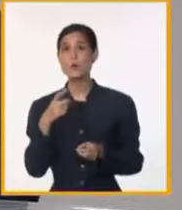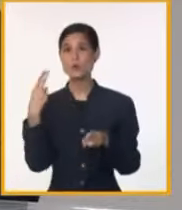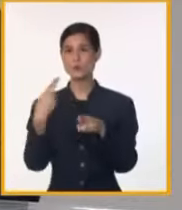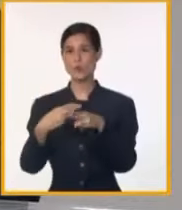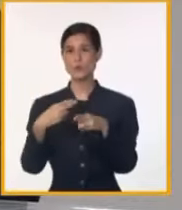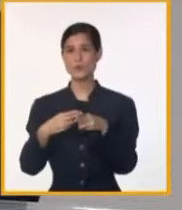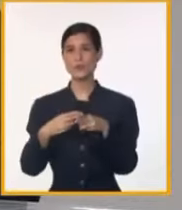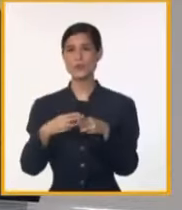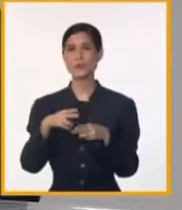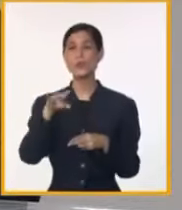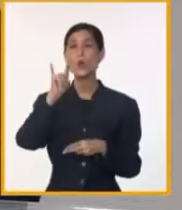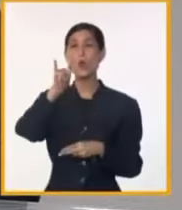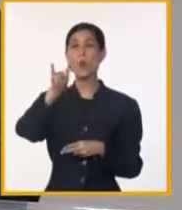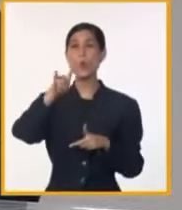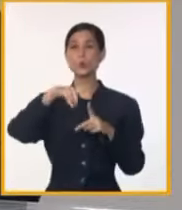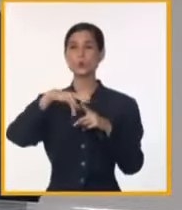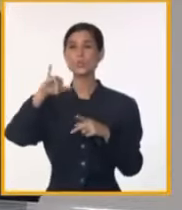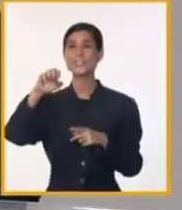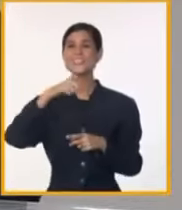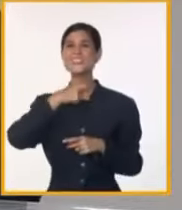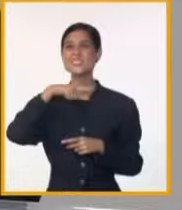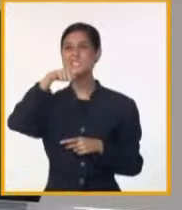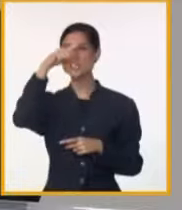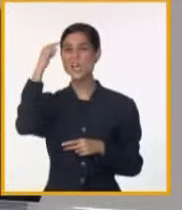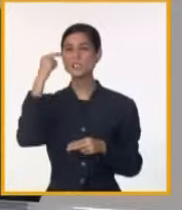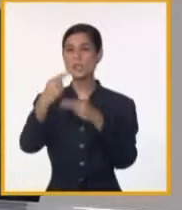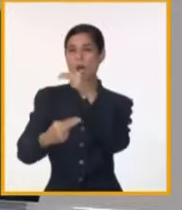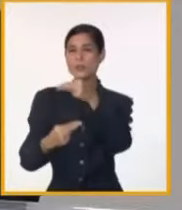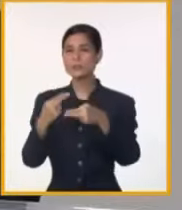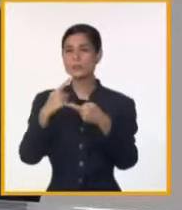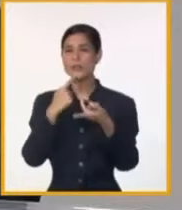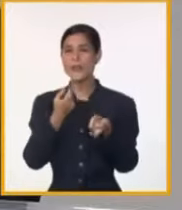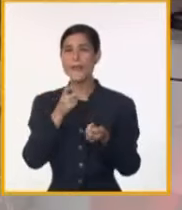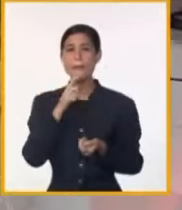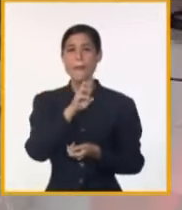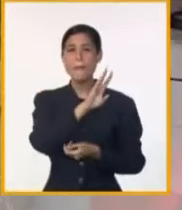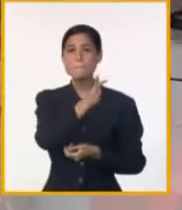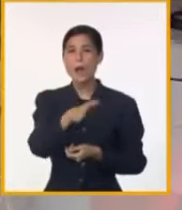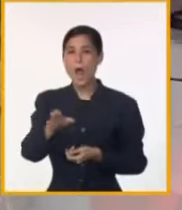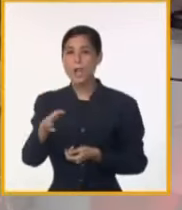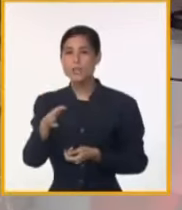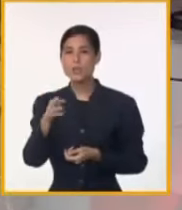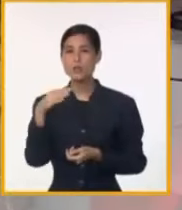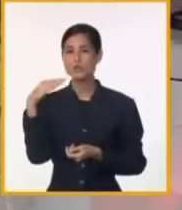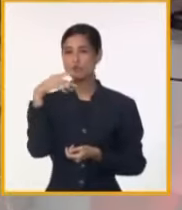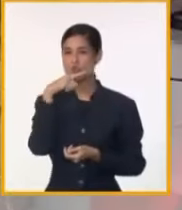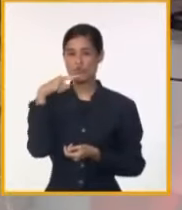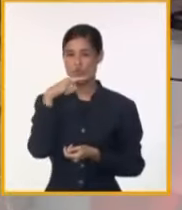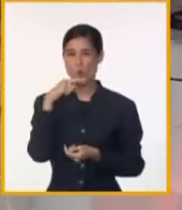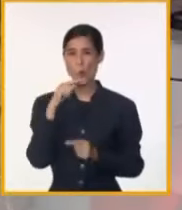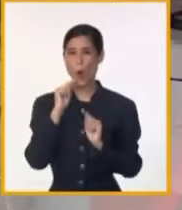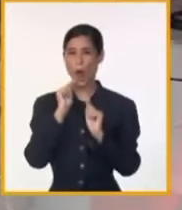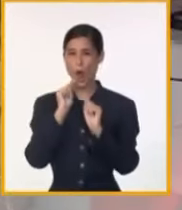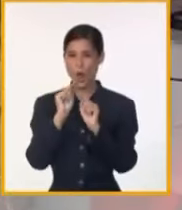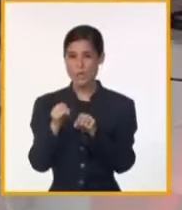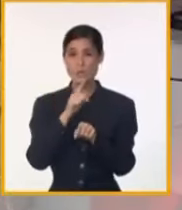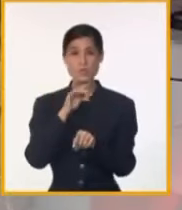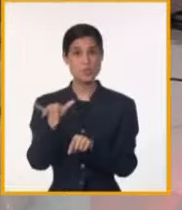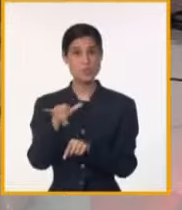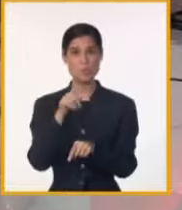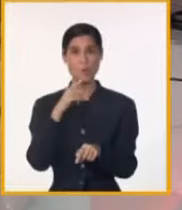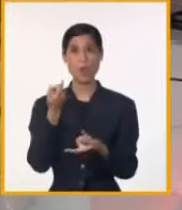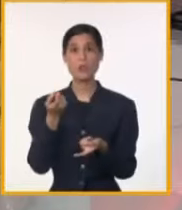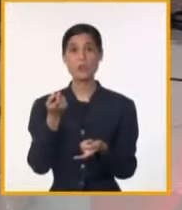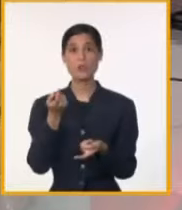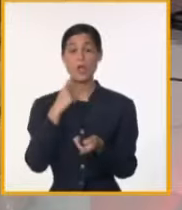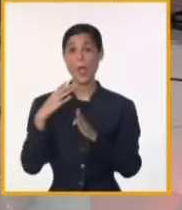el comercio marítimo de Israel a través del mar rojo de hecho hoy un puerto israelí Se declaró en kbra porque no tiene traso de mercancía el puerto de